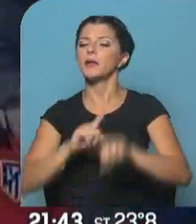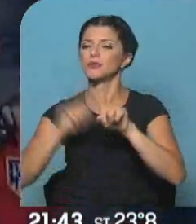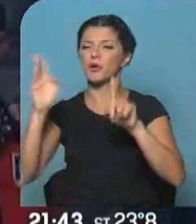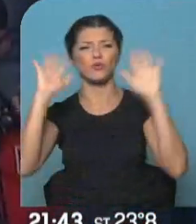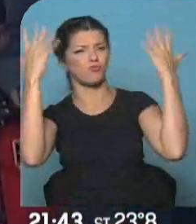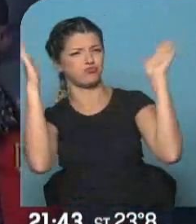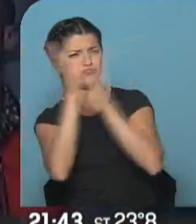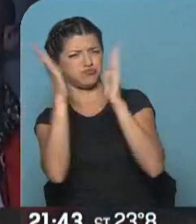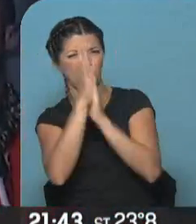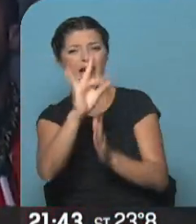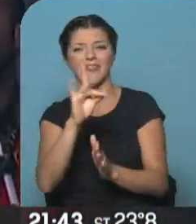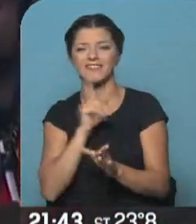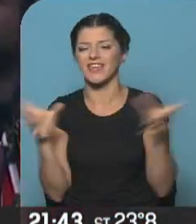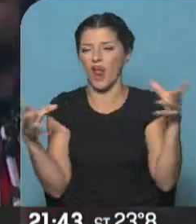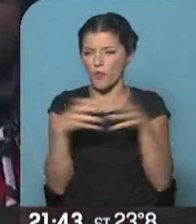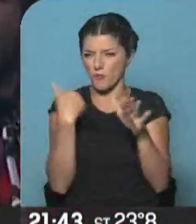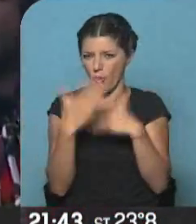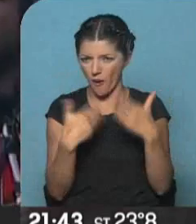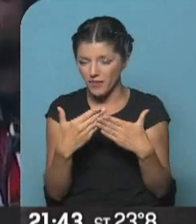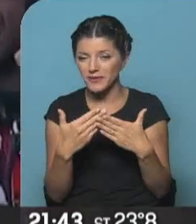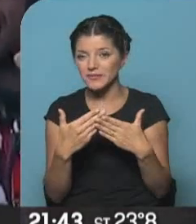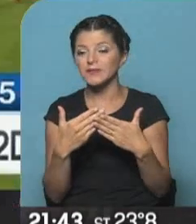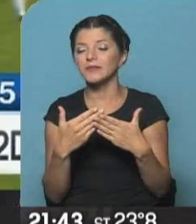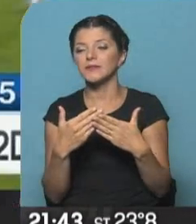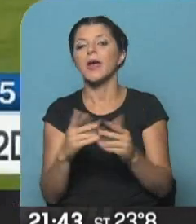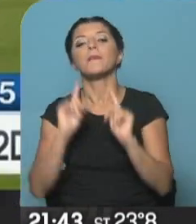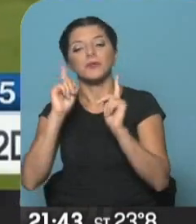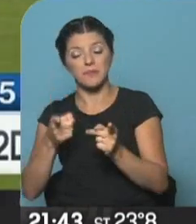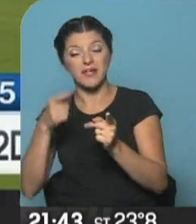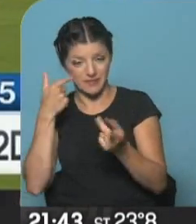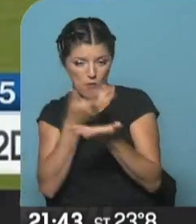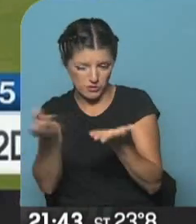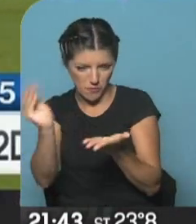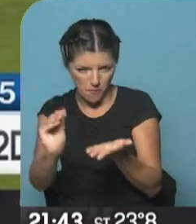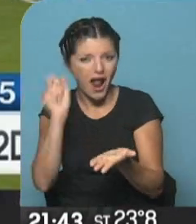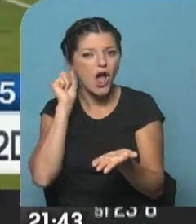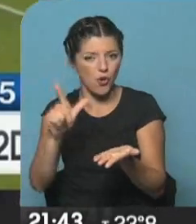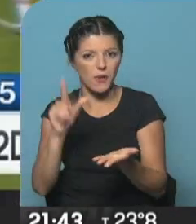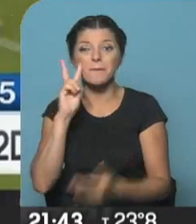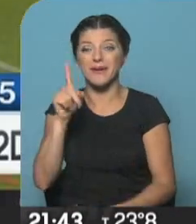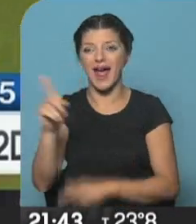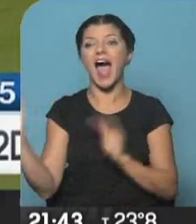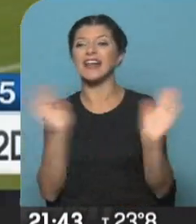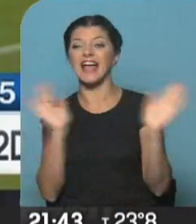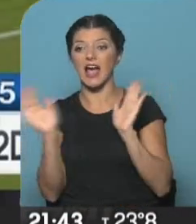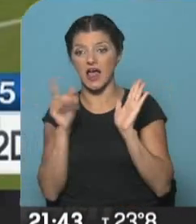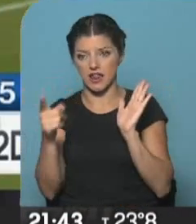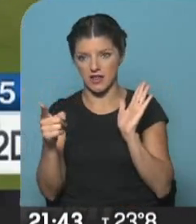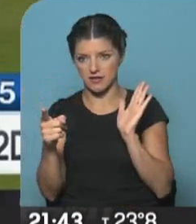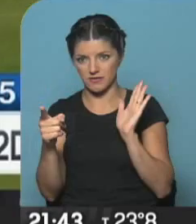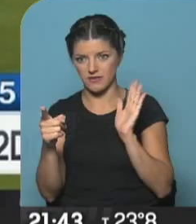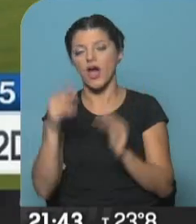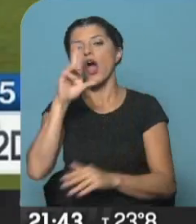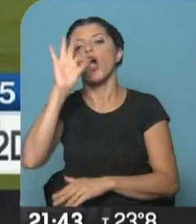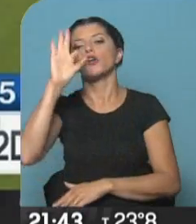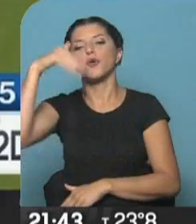Cholo Simeone y a sus jugadores, completamos este show de goles con esta buena tajada de Chiquito